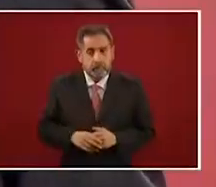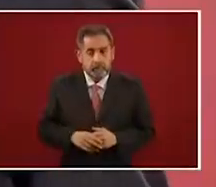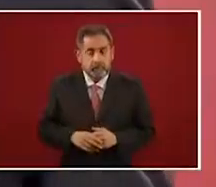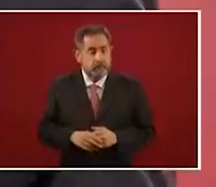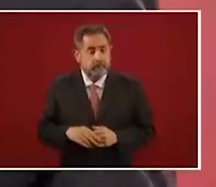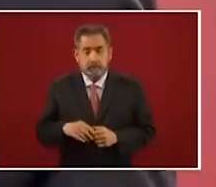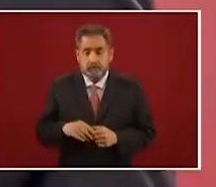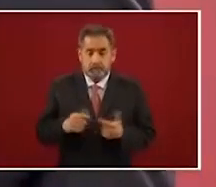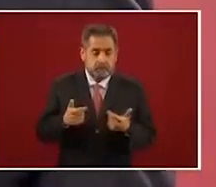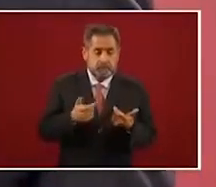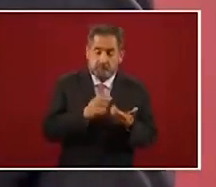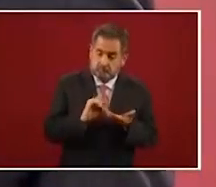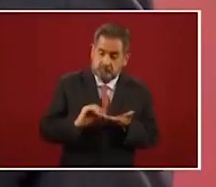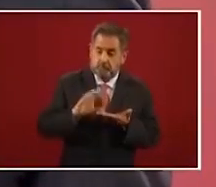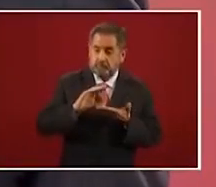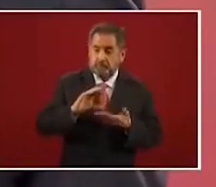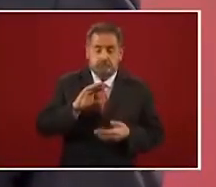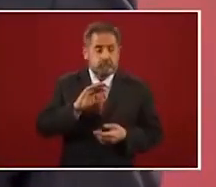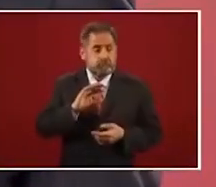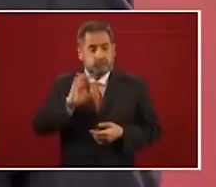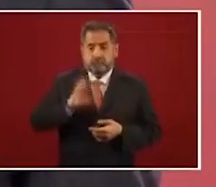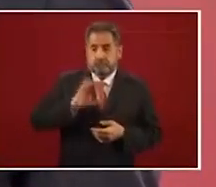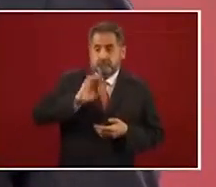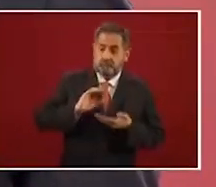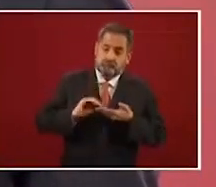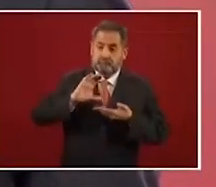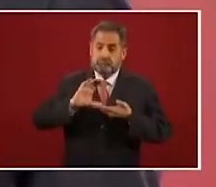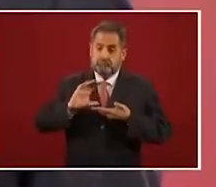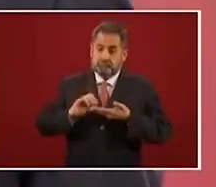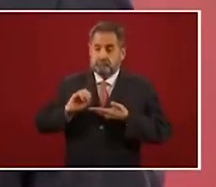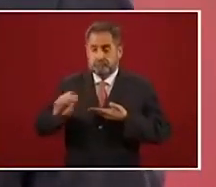estos daban más interés